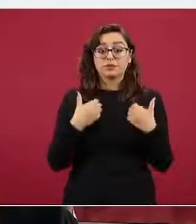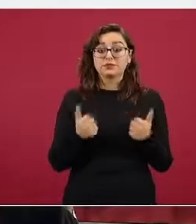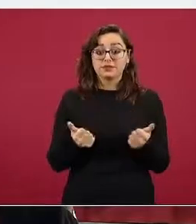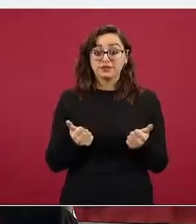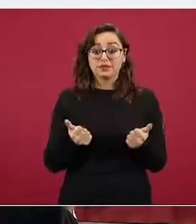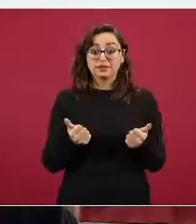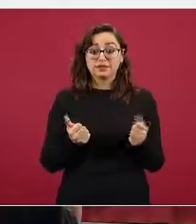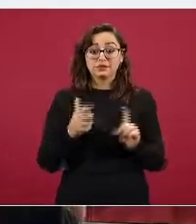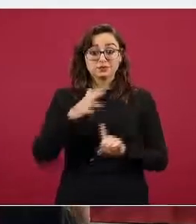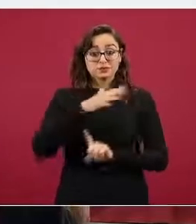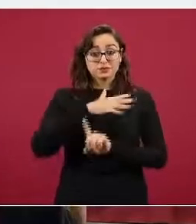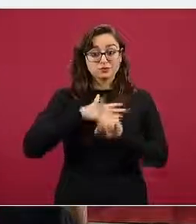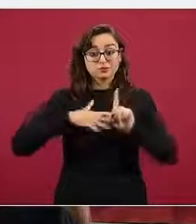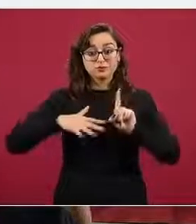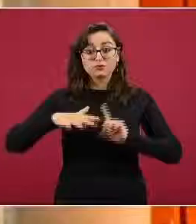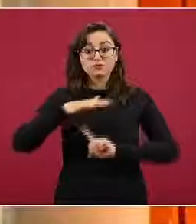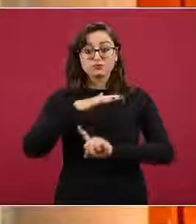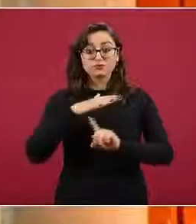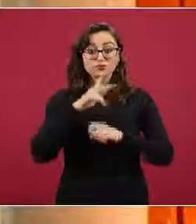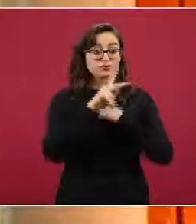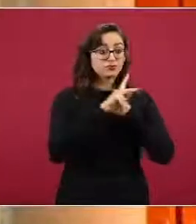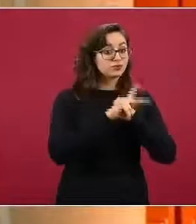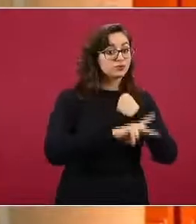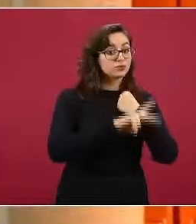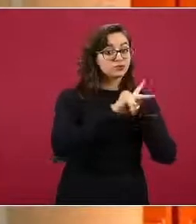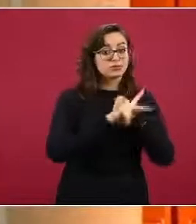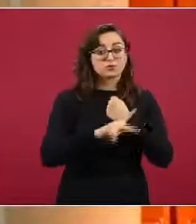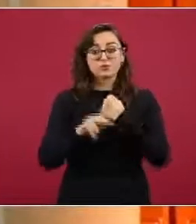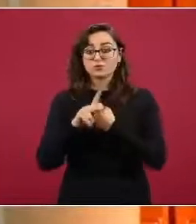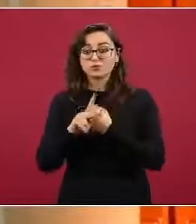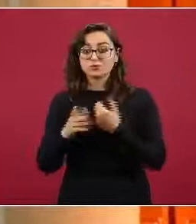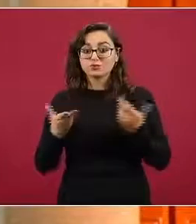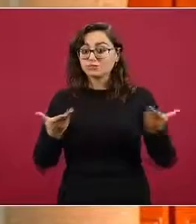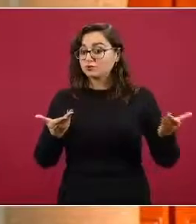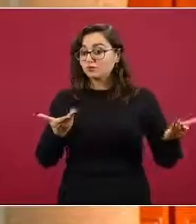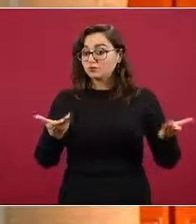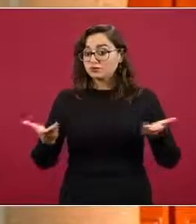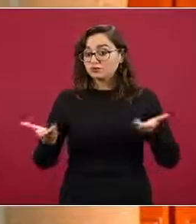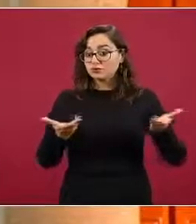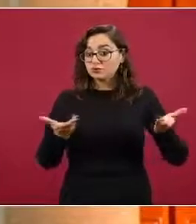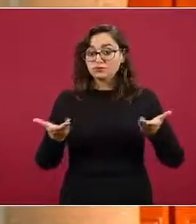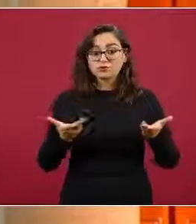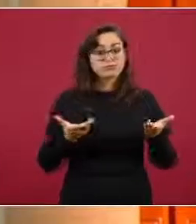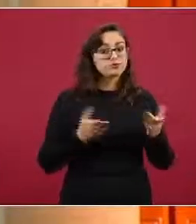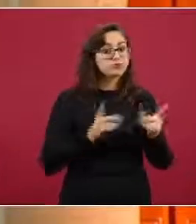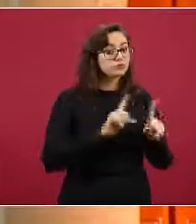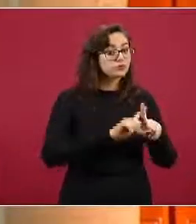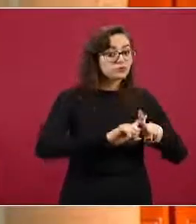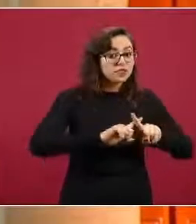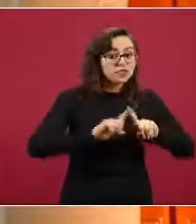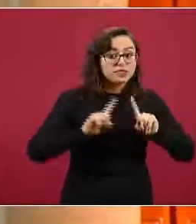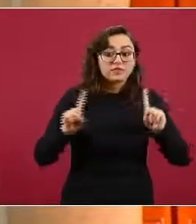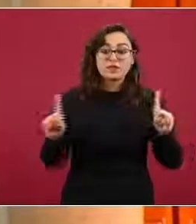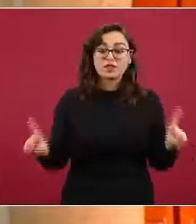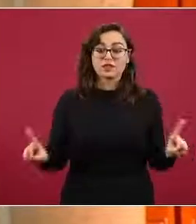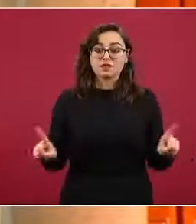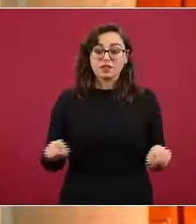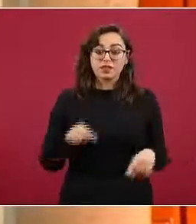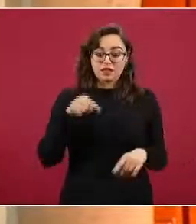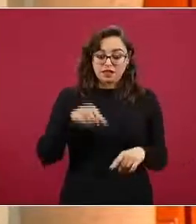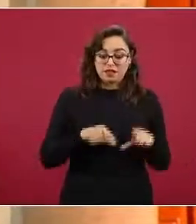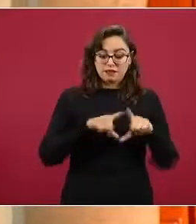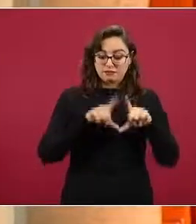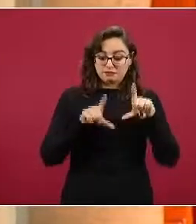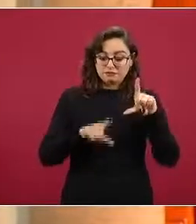diversidad entre países de capacidades de vigilancia epidemiológica. En general, países que tenemos un sistema robusto